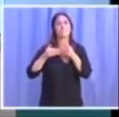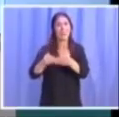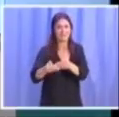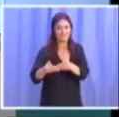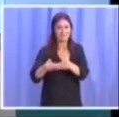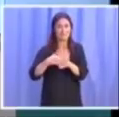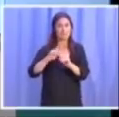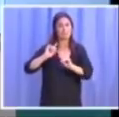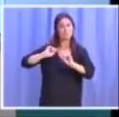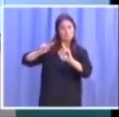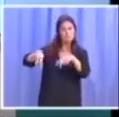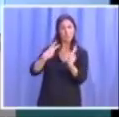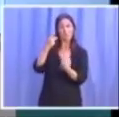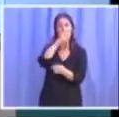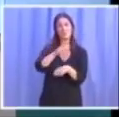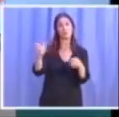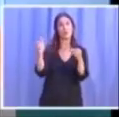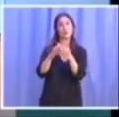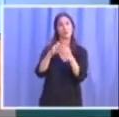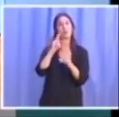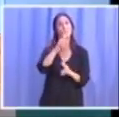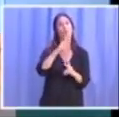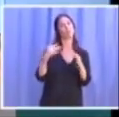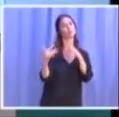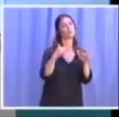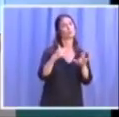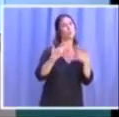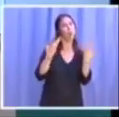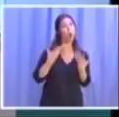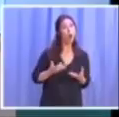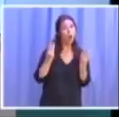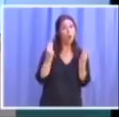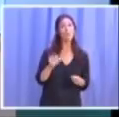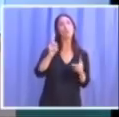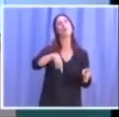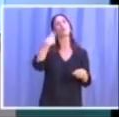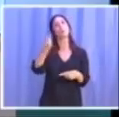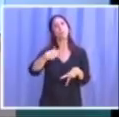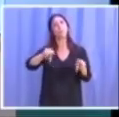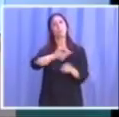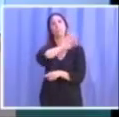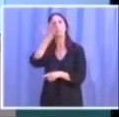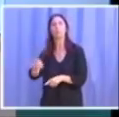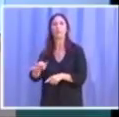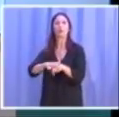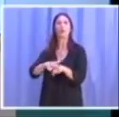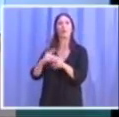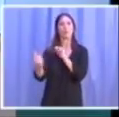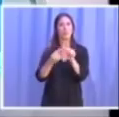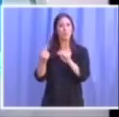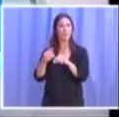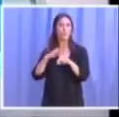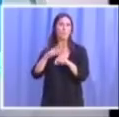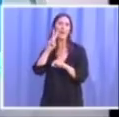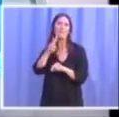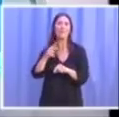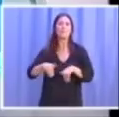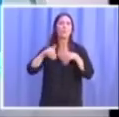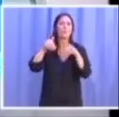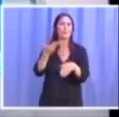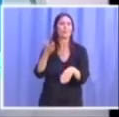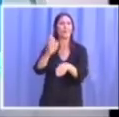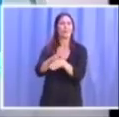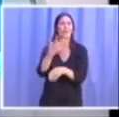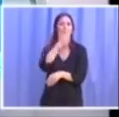permitir que puedan los granadinos disfrutar de su partido de fútbol y que puedan también ver cuáles son las iniciativas de las 5 personas que pueden